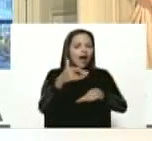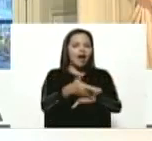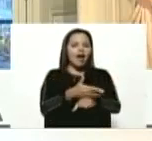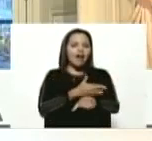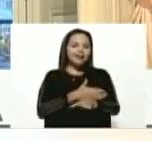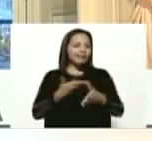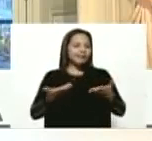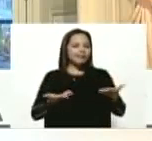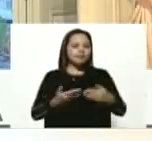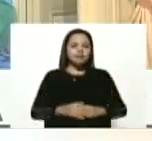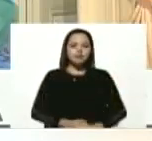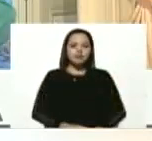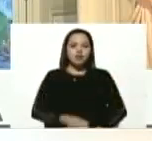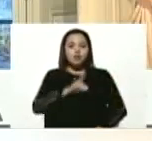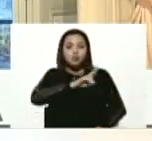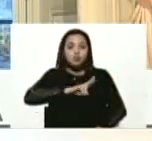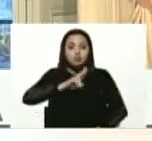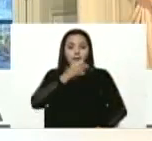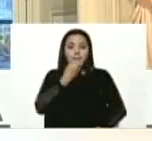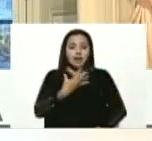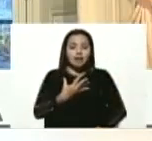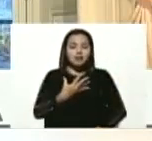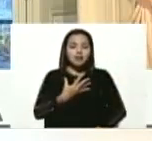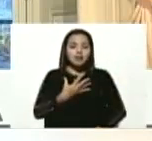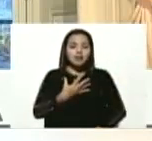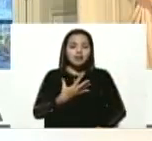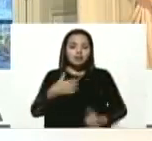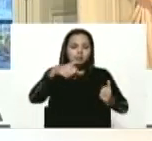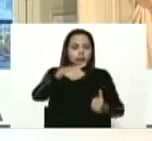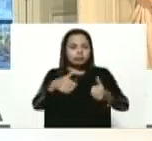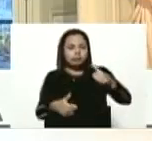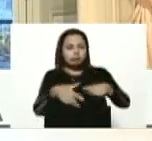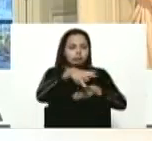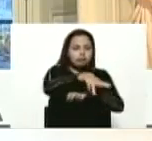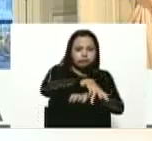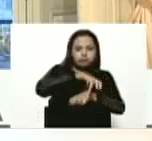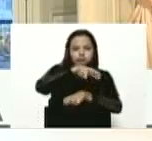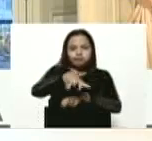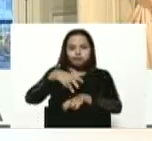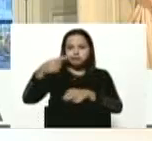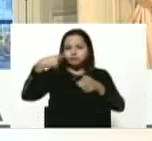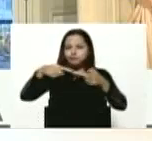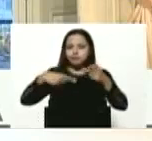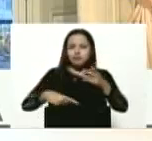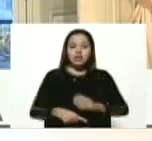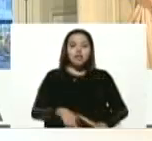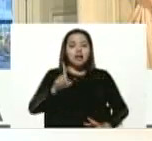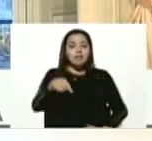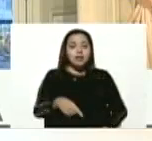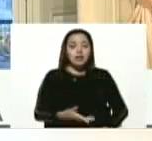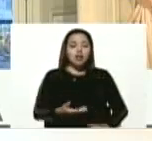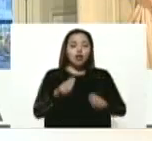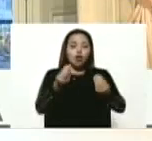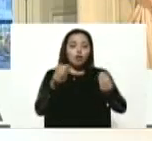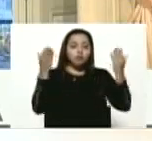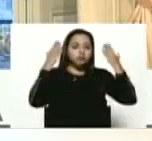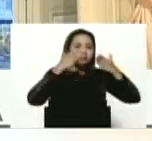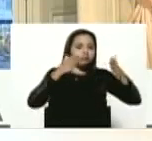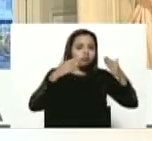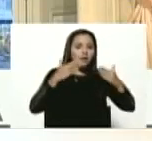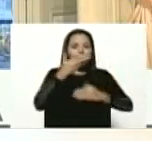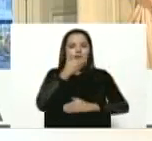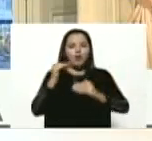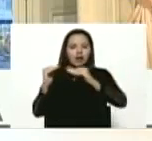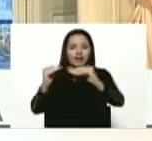para utilizar muy bien la mecanización. La asesoría a tiempo para guardar el equilibrio y